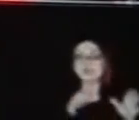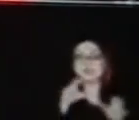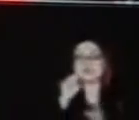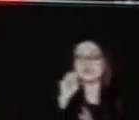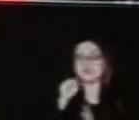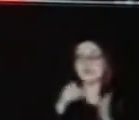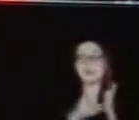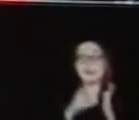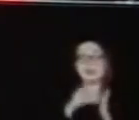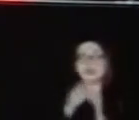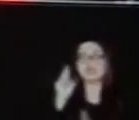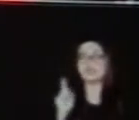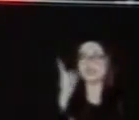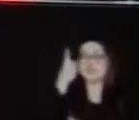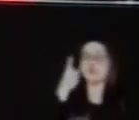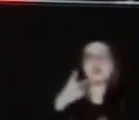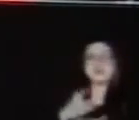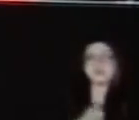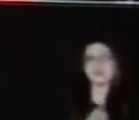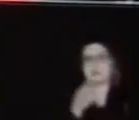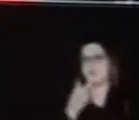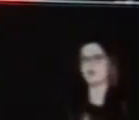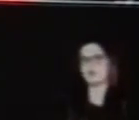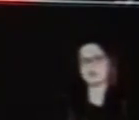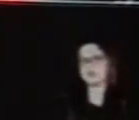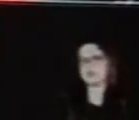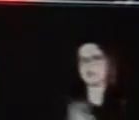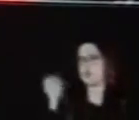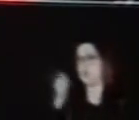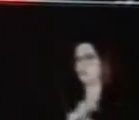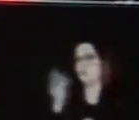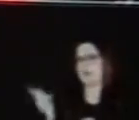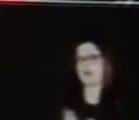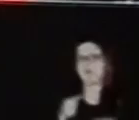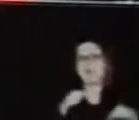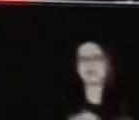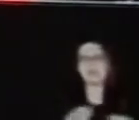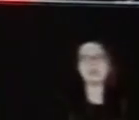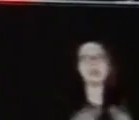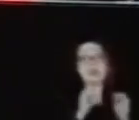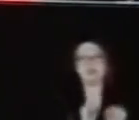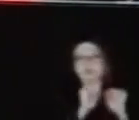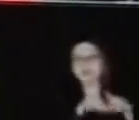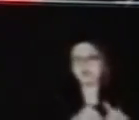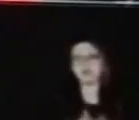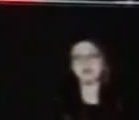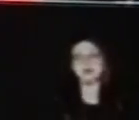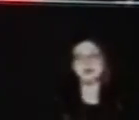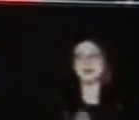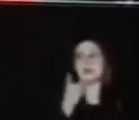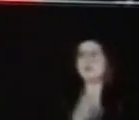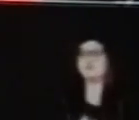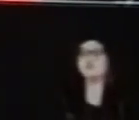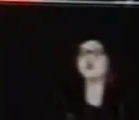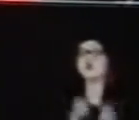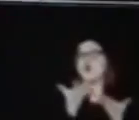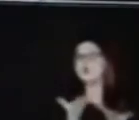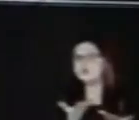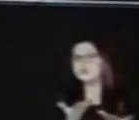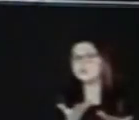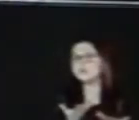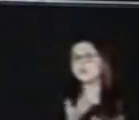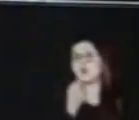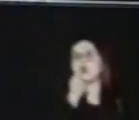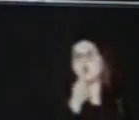760 millones de dólares de capital foráneo, lo que únicamente representa